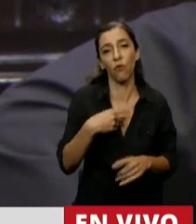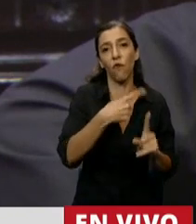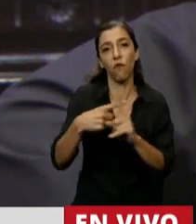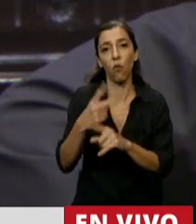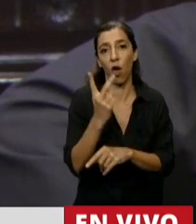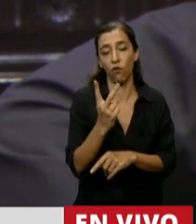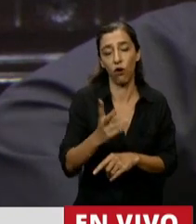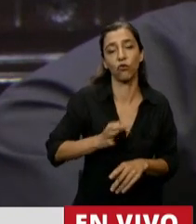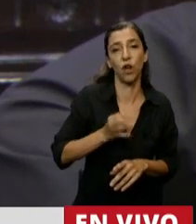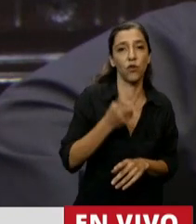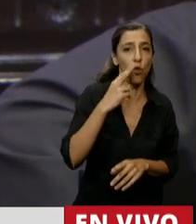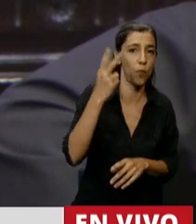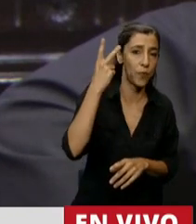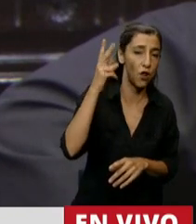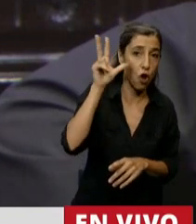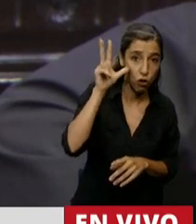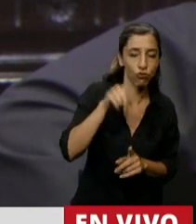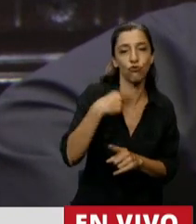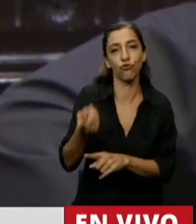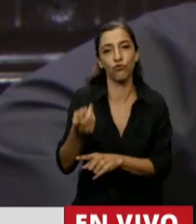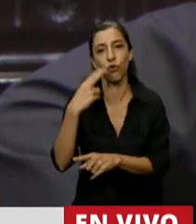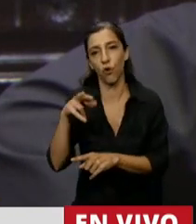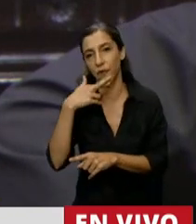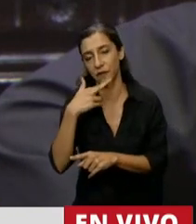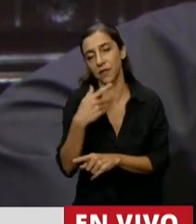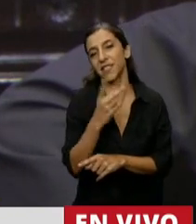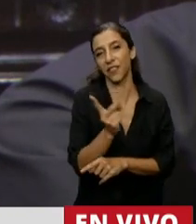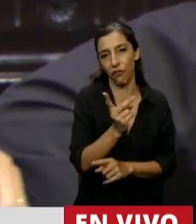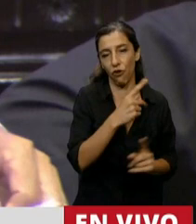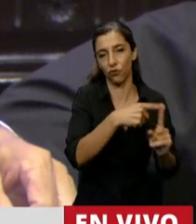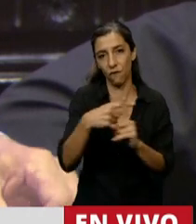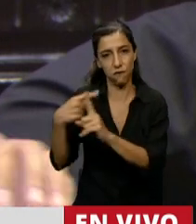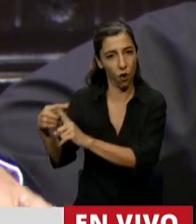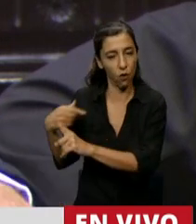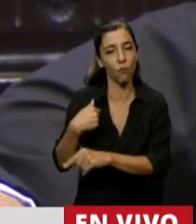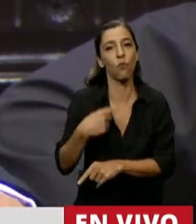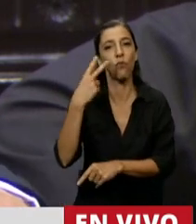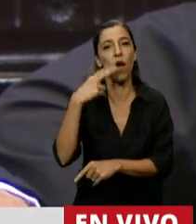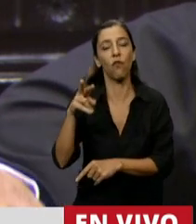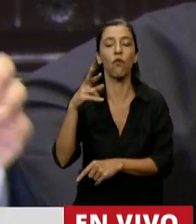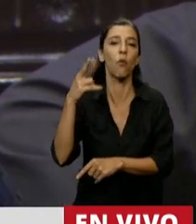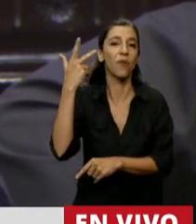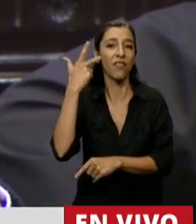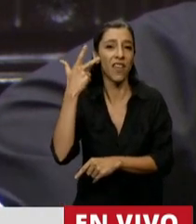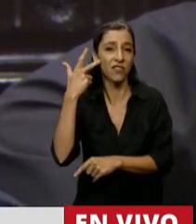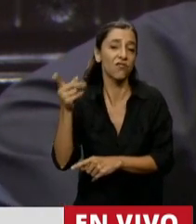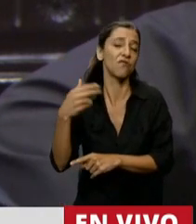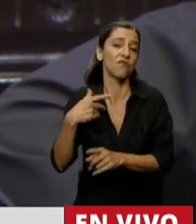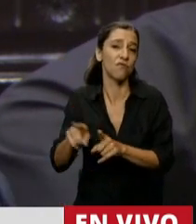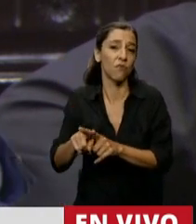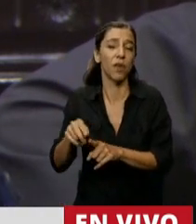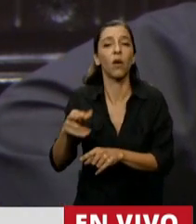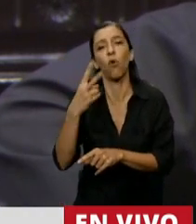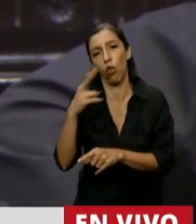la del 2017. Ya lo dijeron los miembros informantes en mi bloque, la del 2018 rigió hasta el 2017 y significó una recuperación del